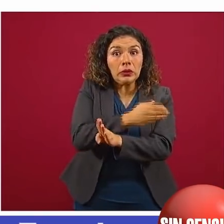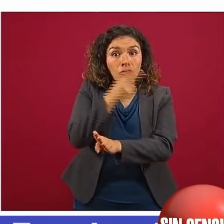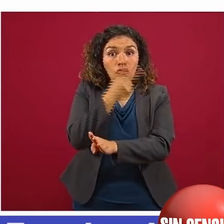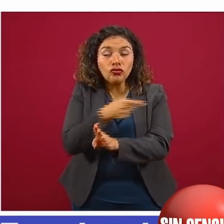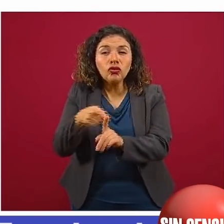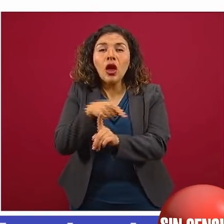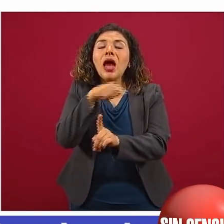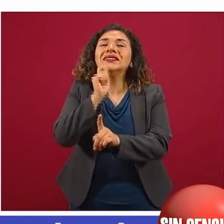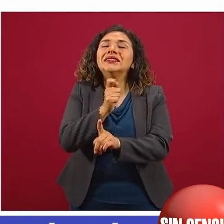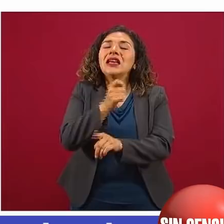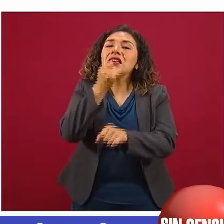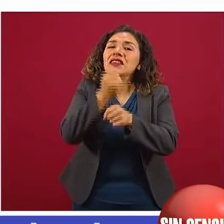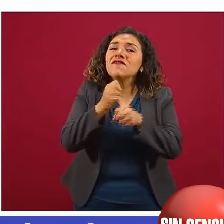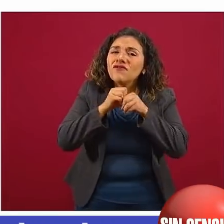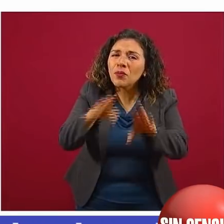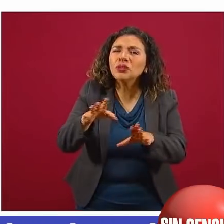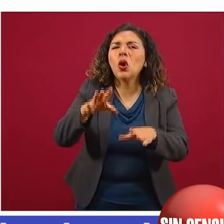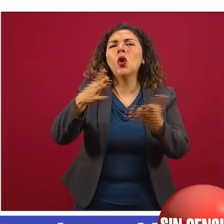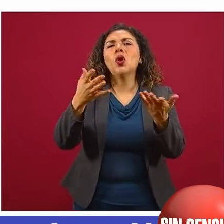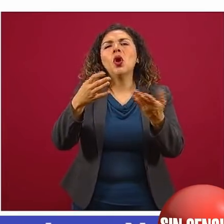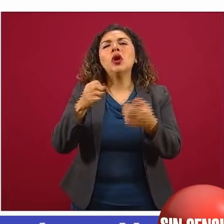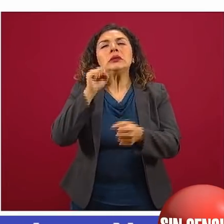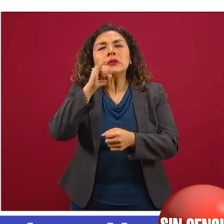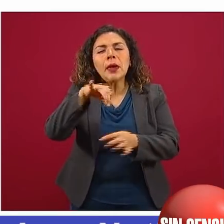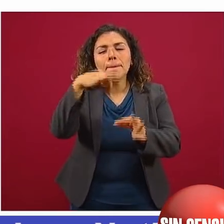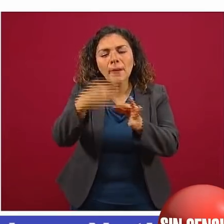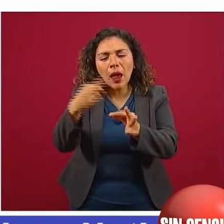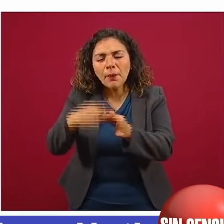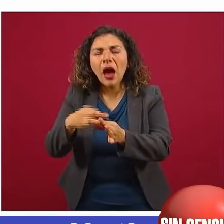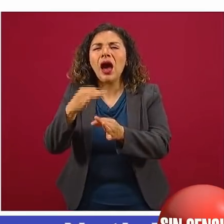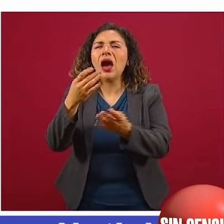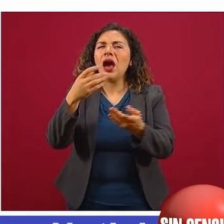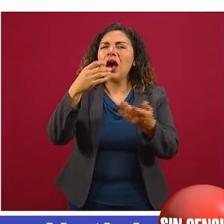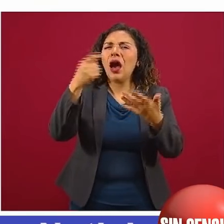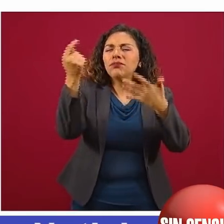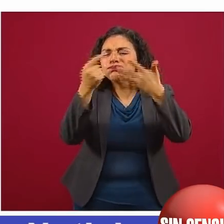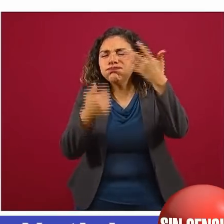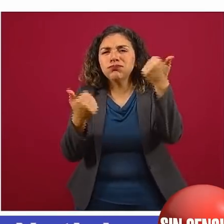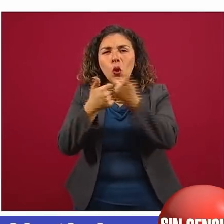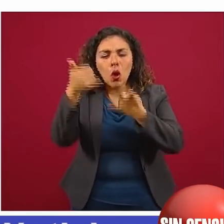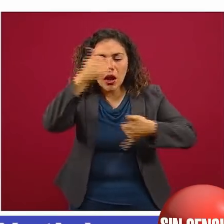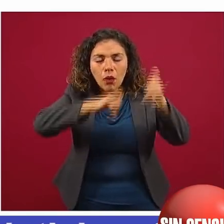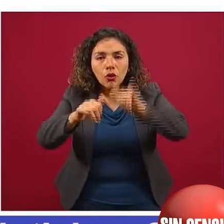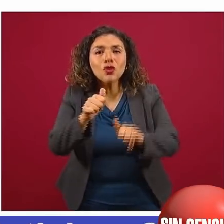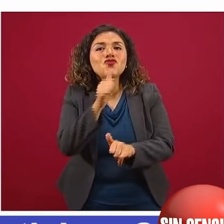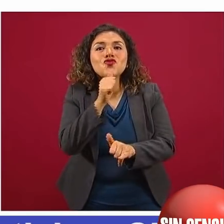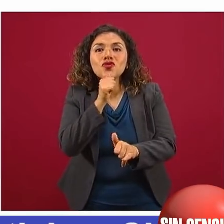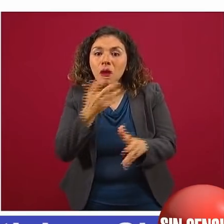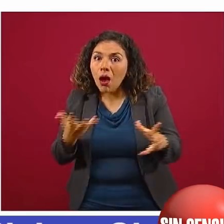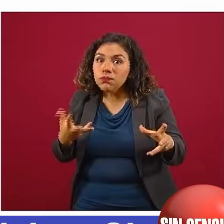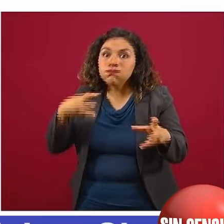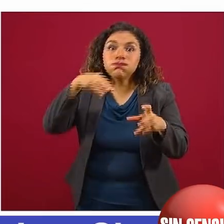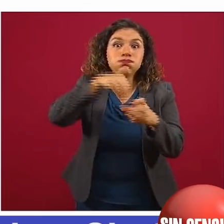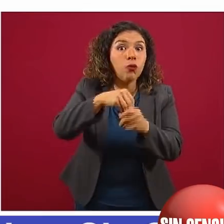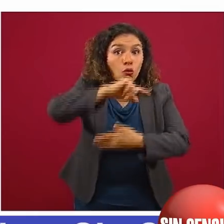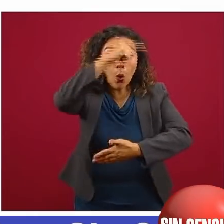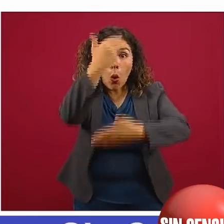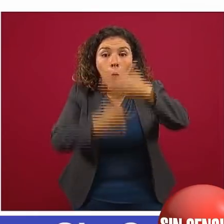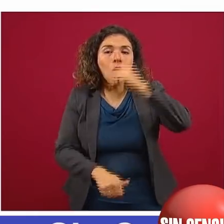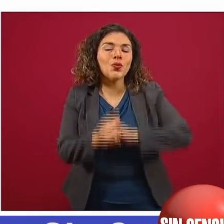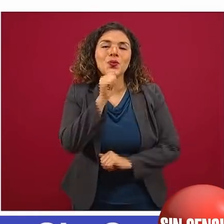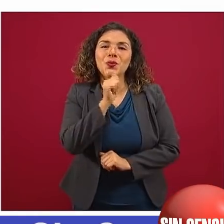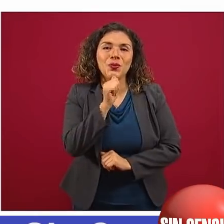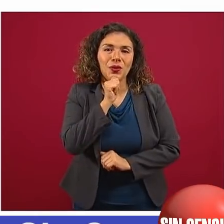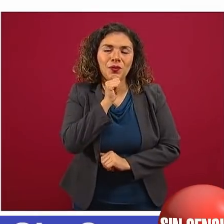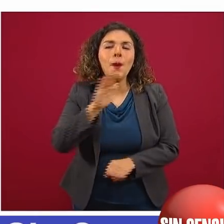flujo de información, incluidas las confirmaciones de datos por laboratorio, no se han integrado por completo,